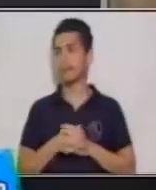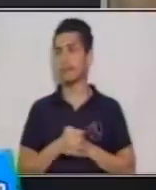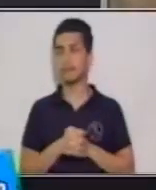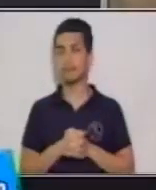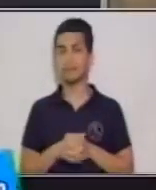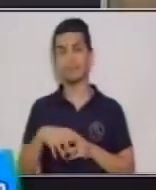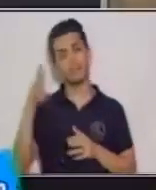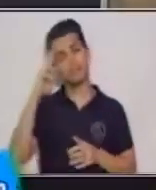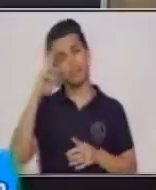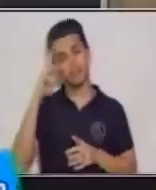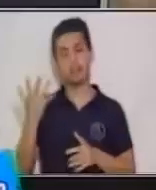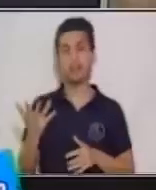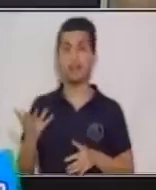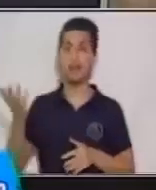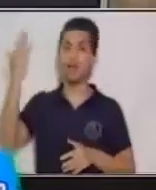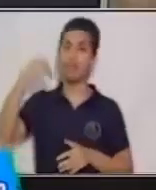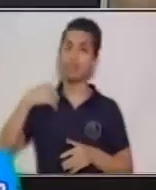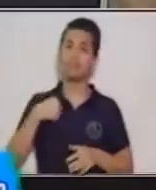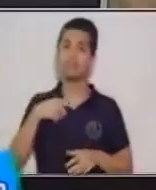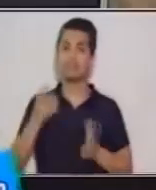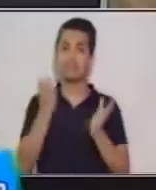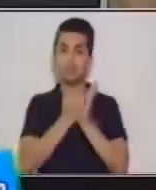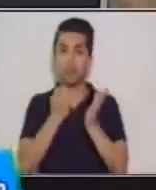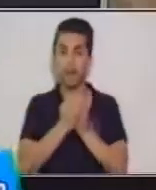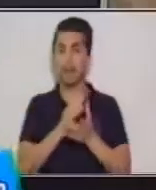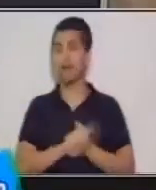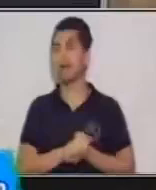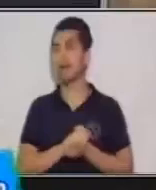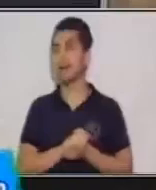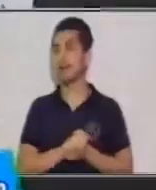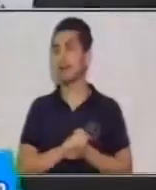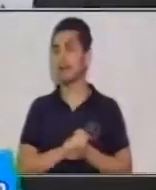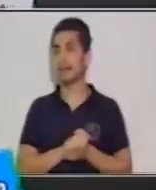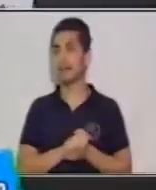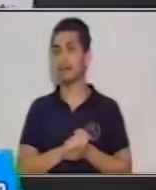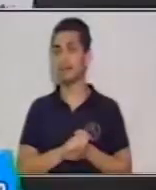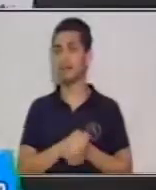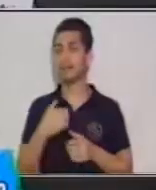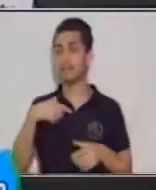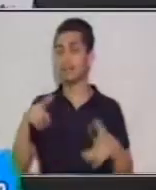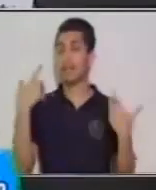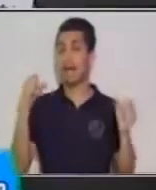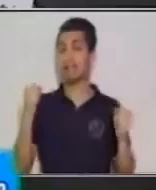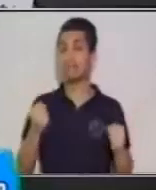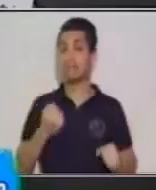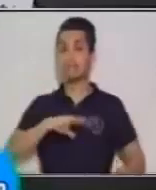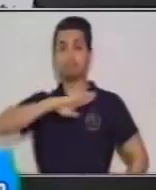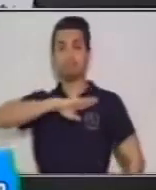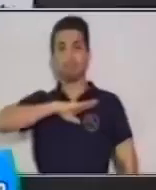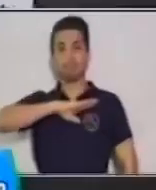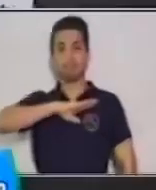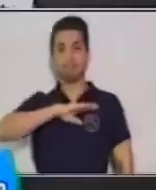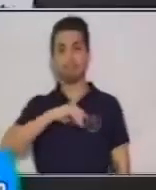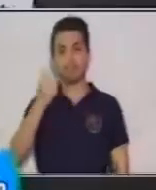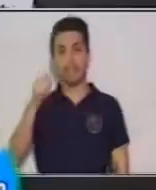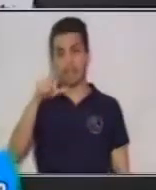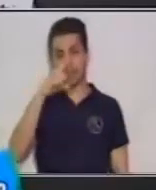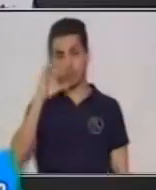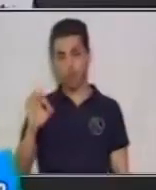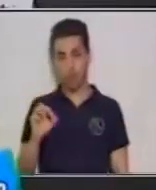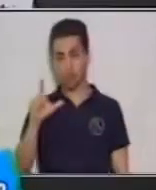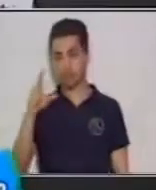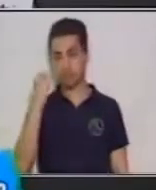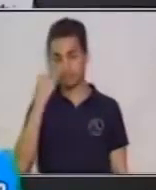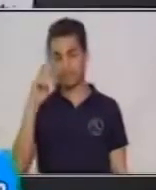Vamos a recordarnos cuando estábamos en escuela y hacíamos un acto cívico. ¿En alguna